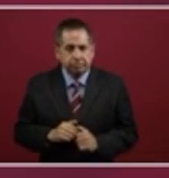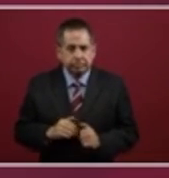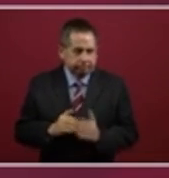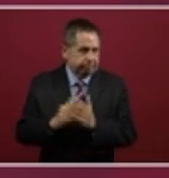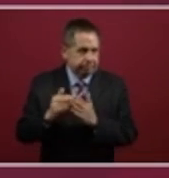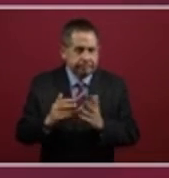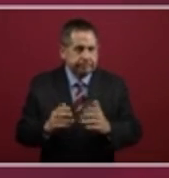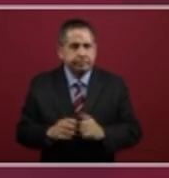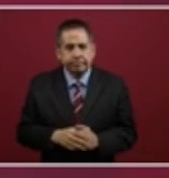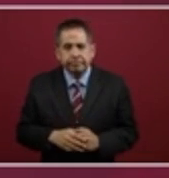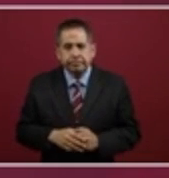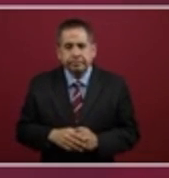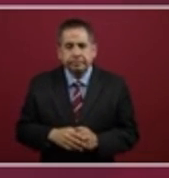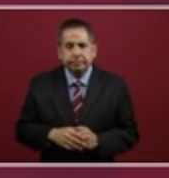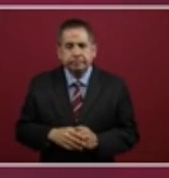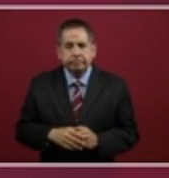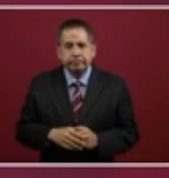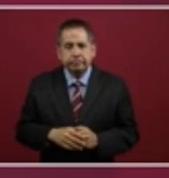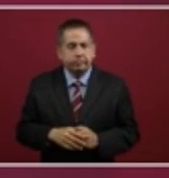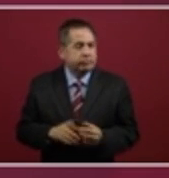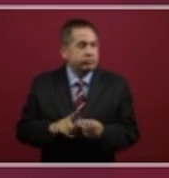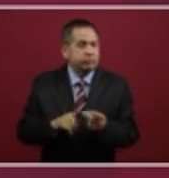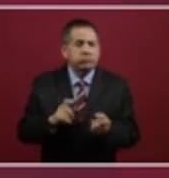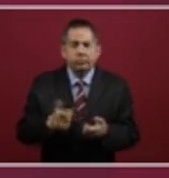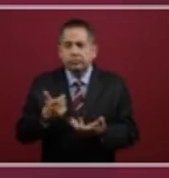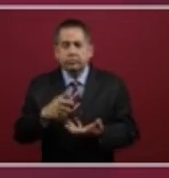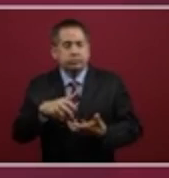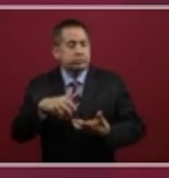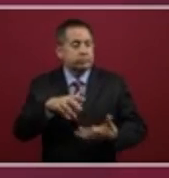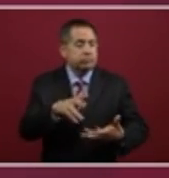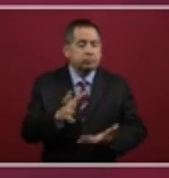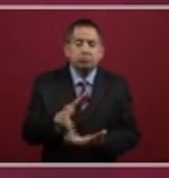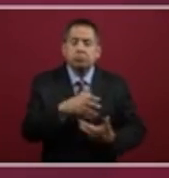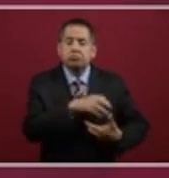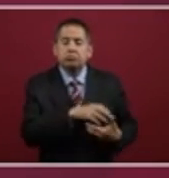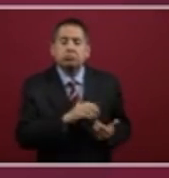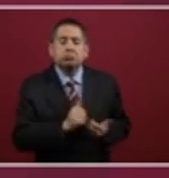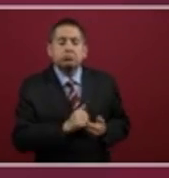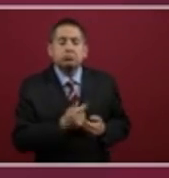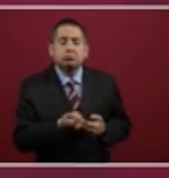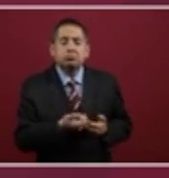5,500,000,000,000. Y solo para